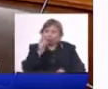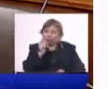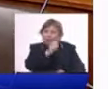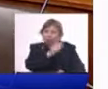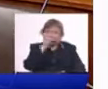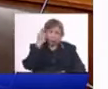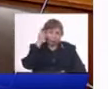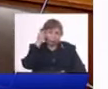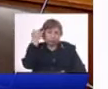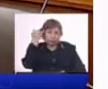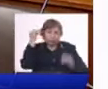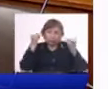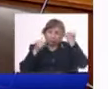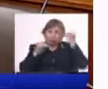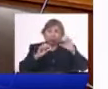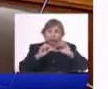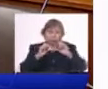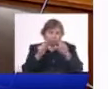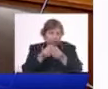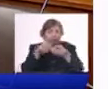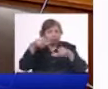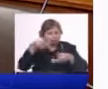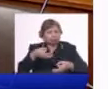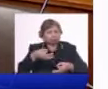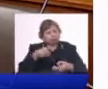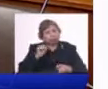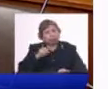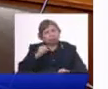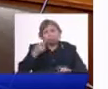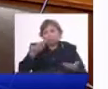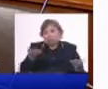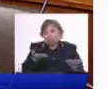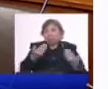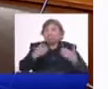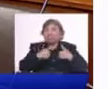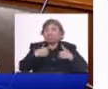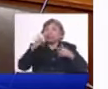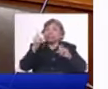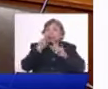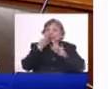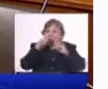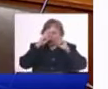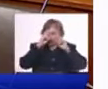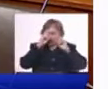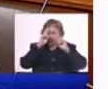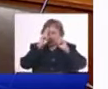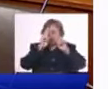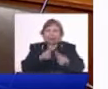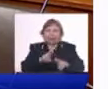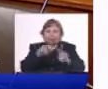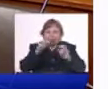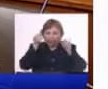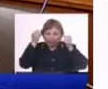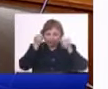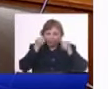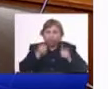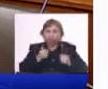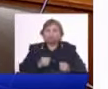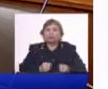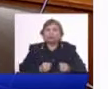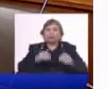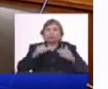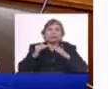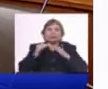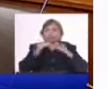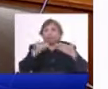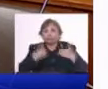muchos colegas, de muchas bancadas, y efectivamente creo que aquí tiene que primar el respeto, las posiciones ponderadas